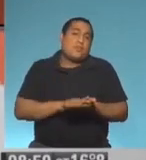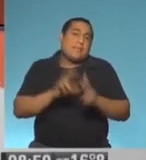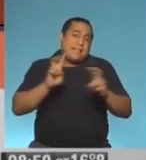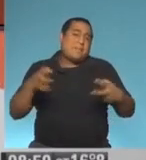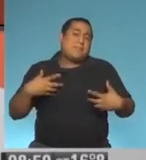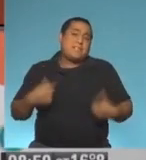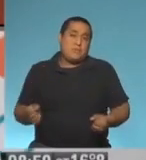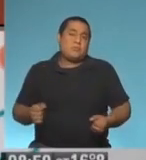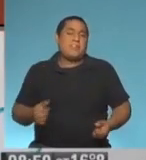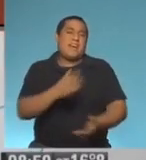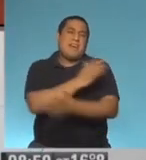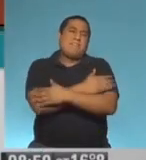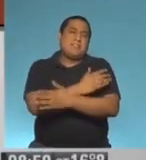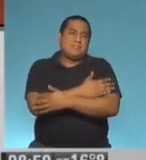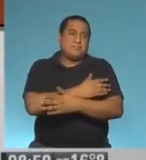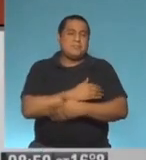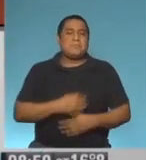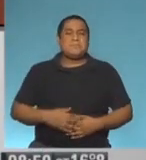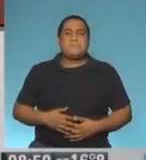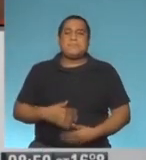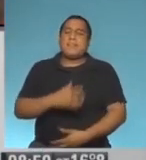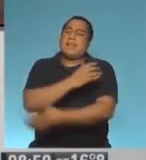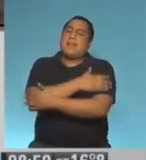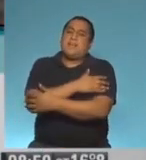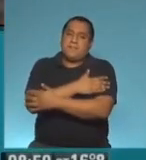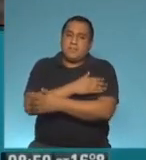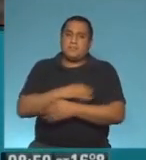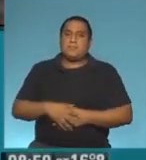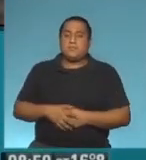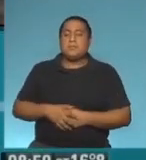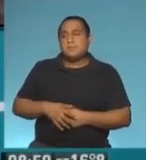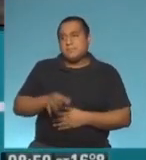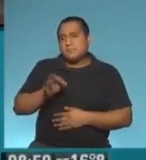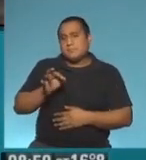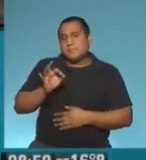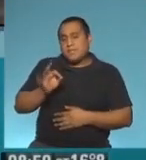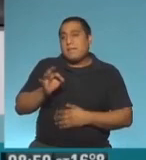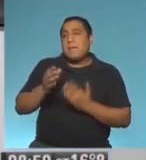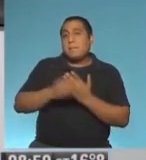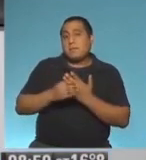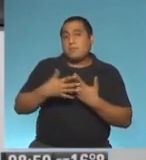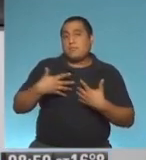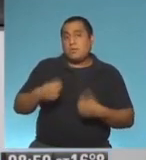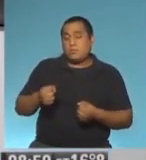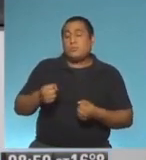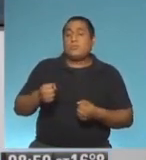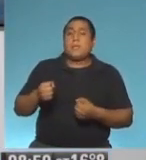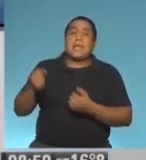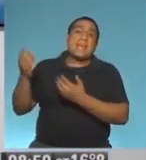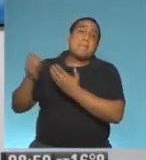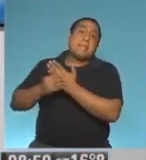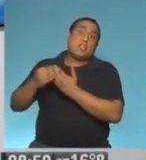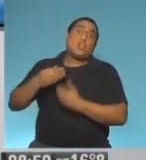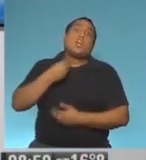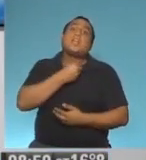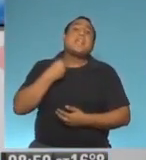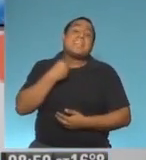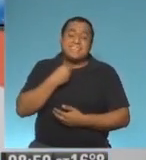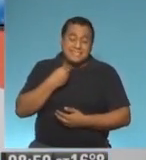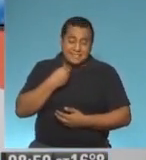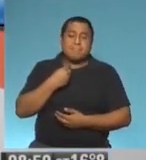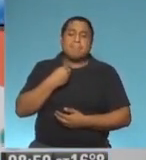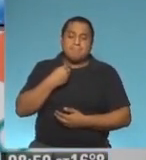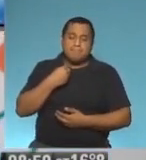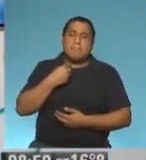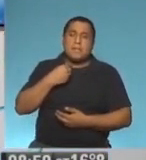abrazo gigante como siempre al es un abrazo grande a ti y sabes que el ministerio conducido por nuestro ministro sidya gonzález garcía está